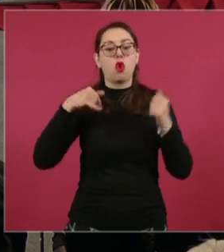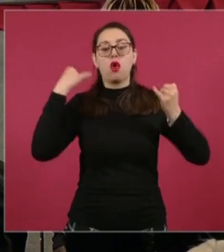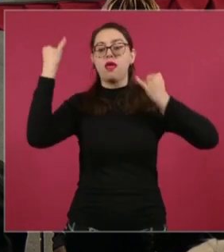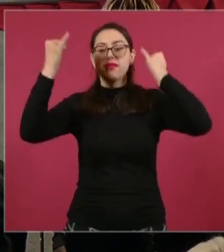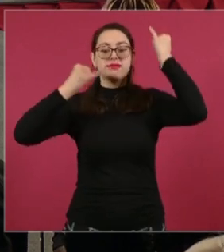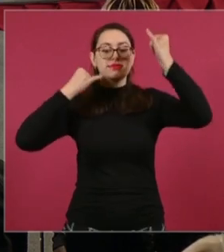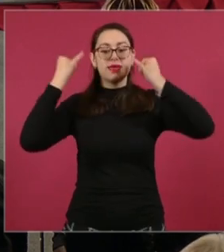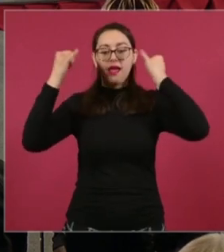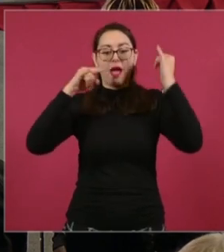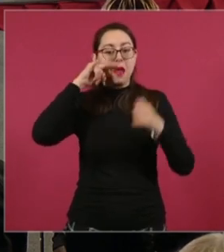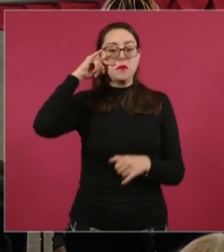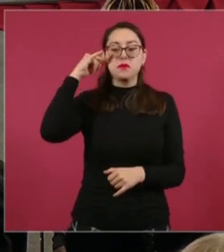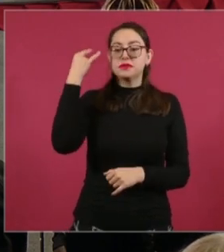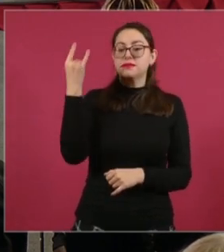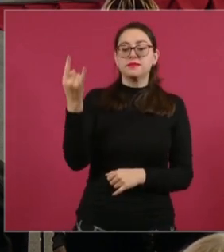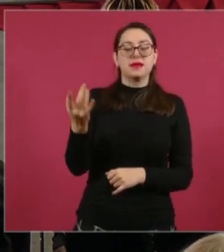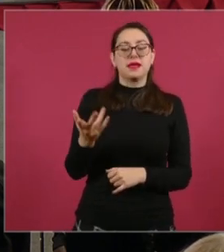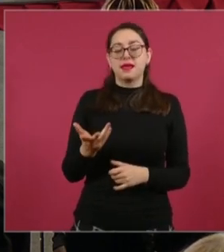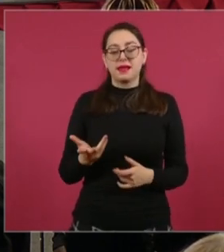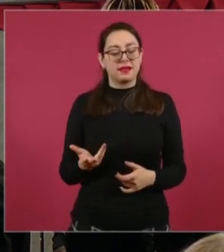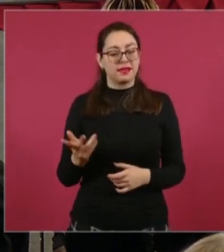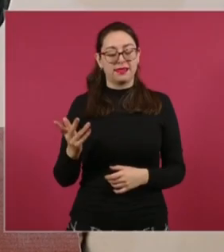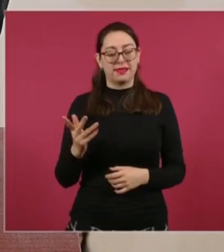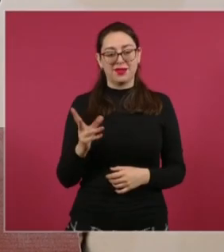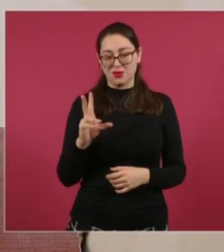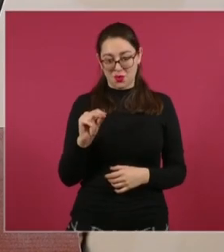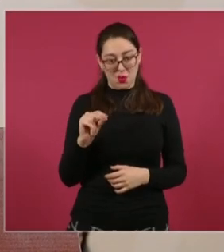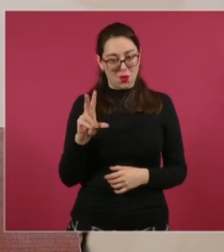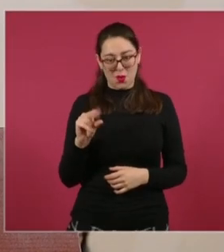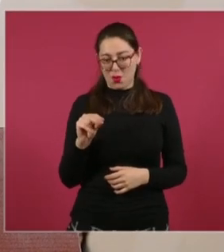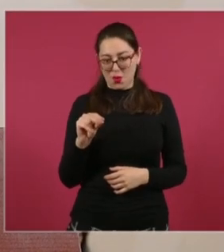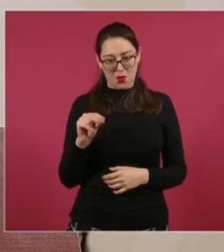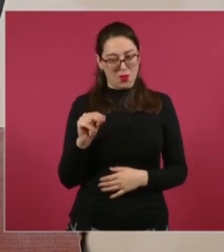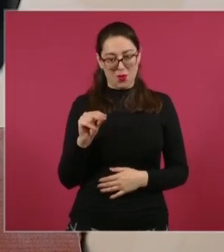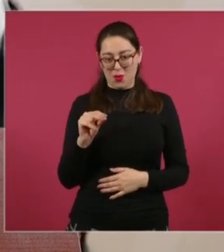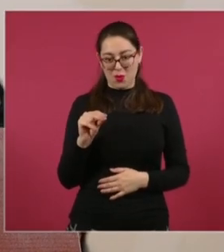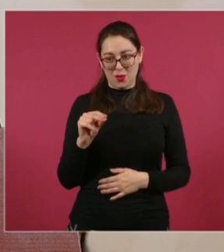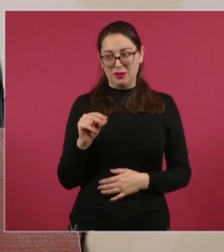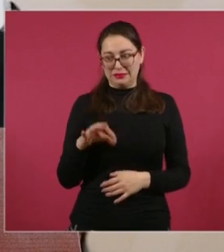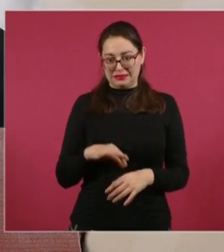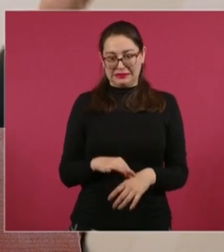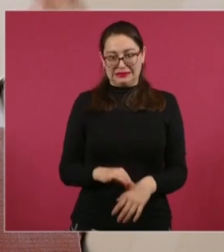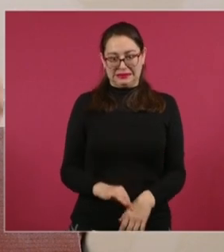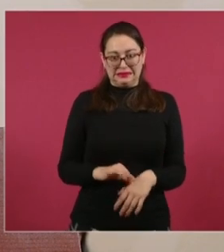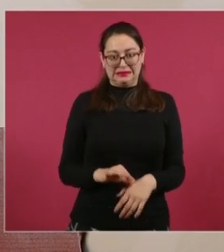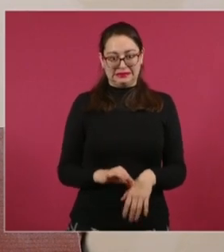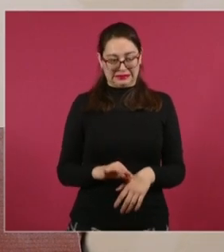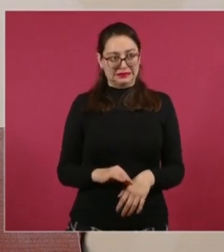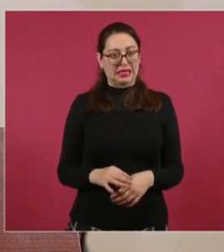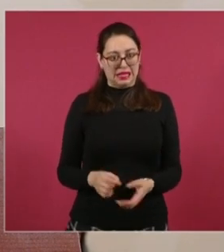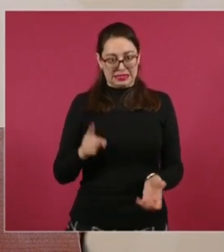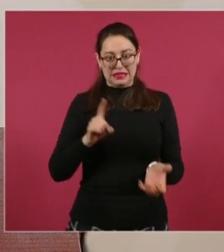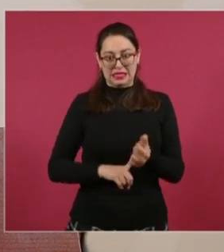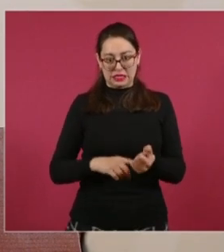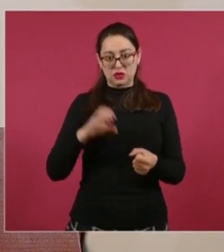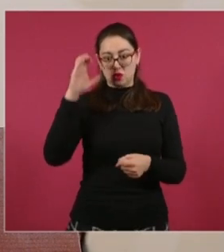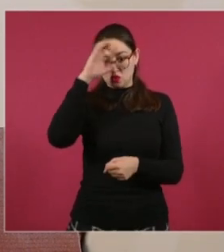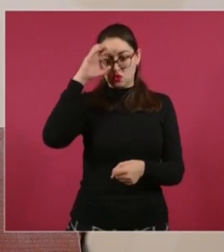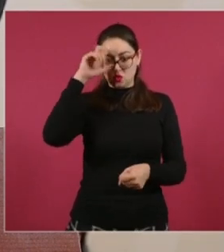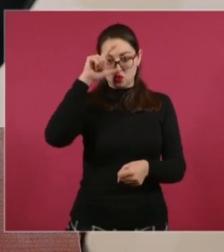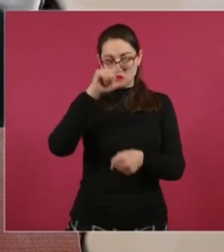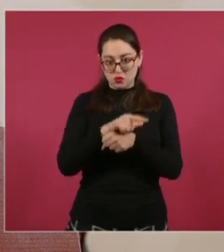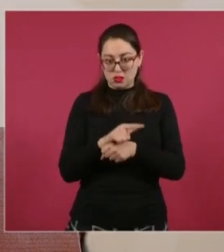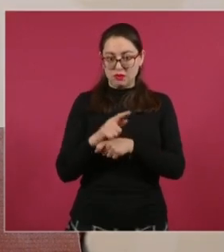tenemos cultura, somos